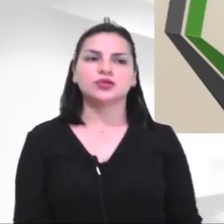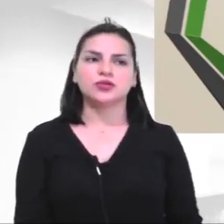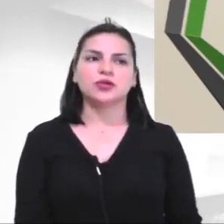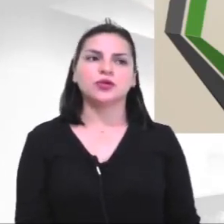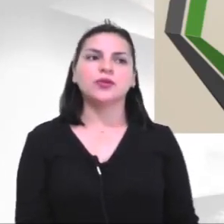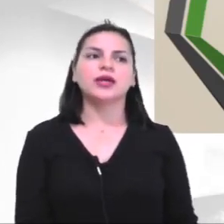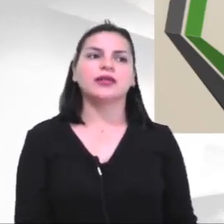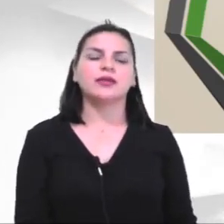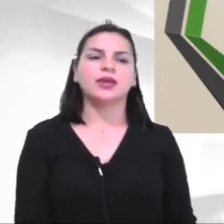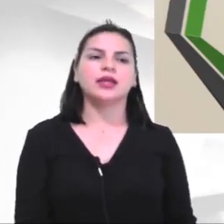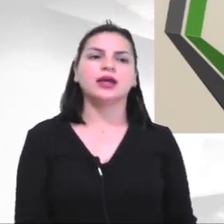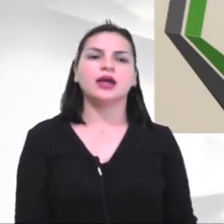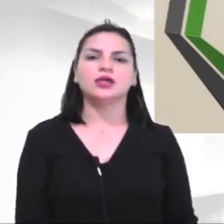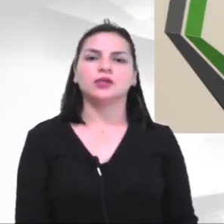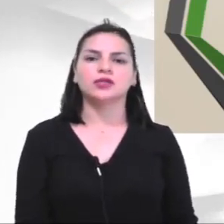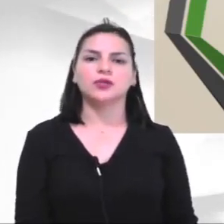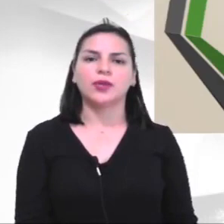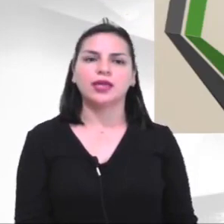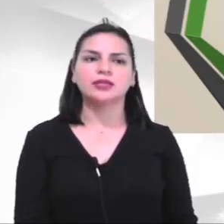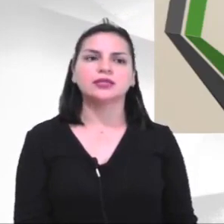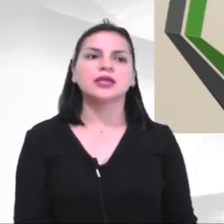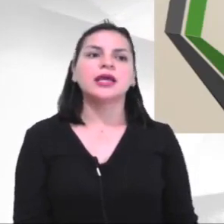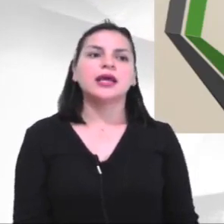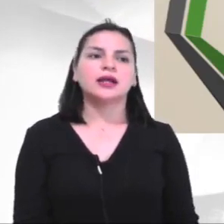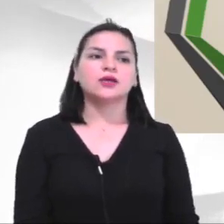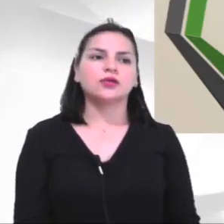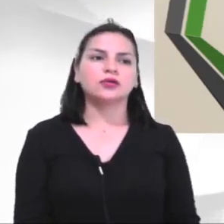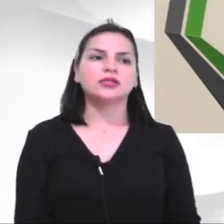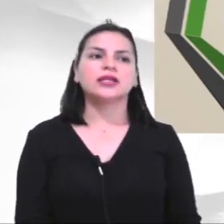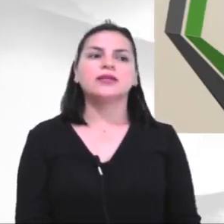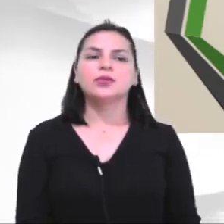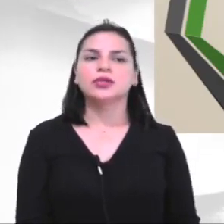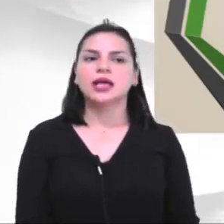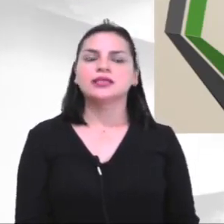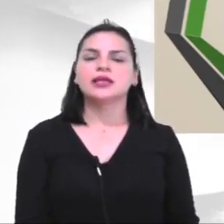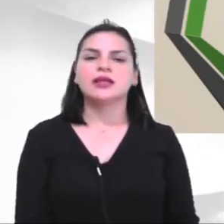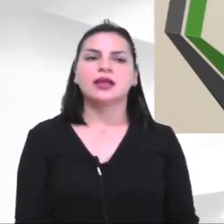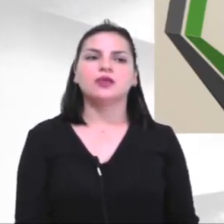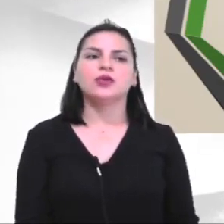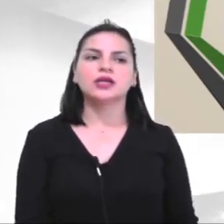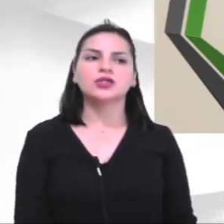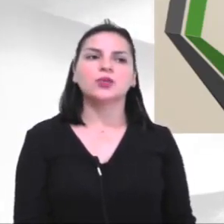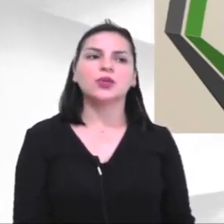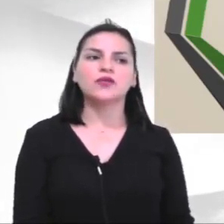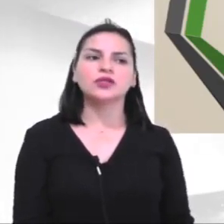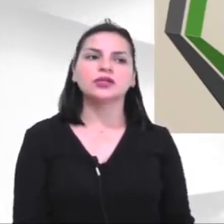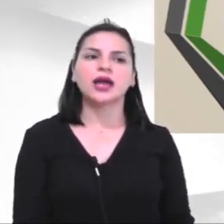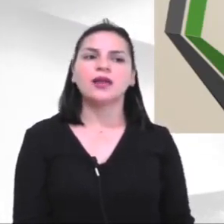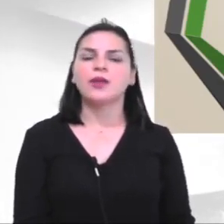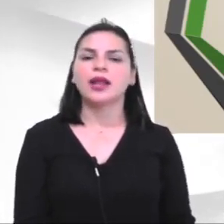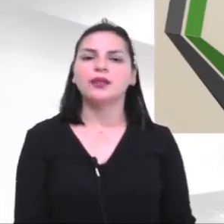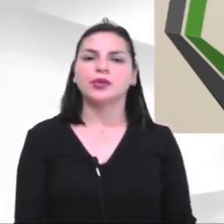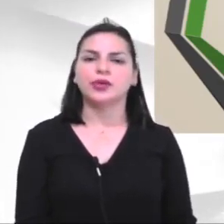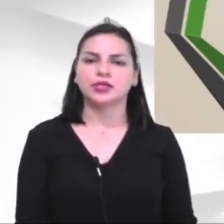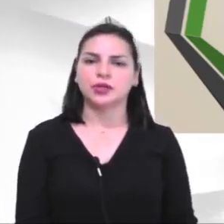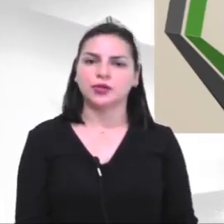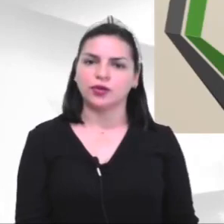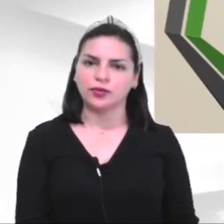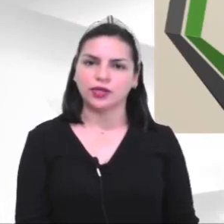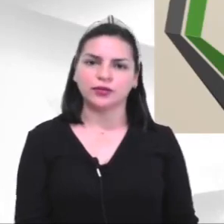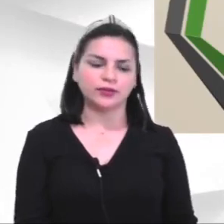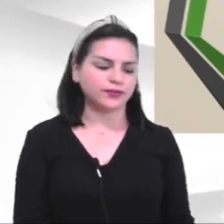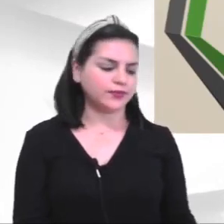situación socioeconómica de América y nuestro país. Reconocen la importancia de la educación profesional para el